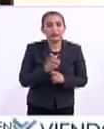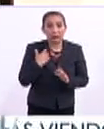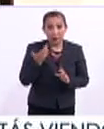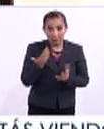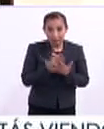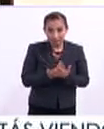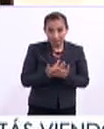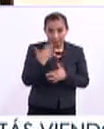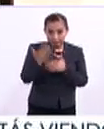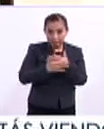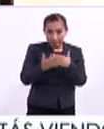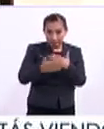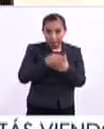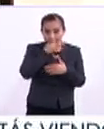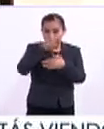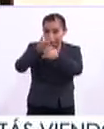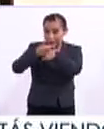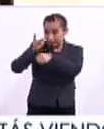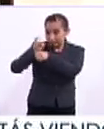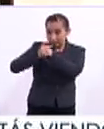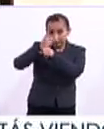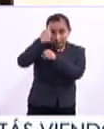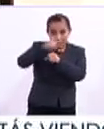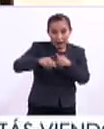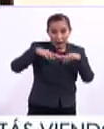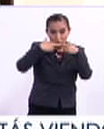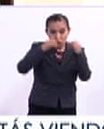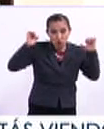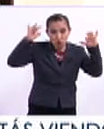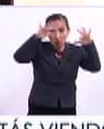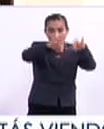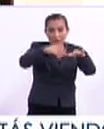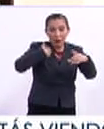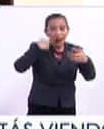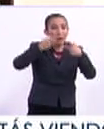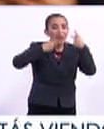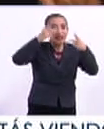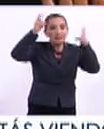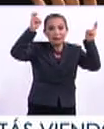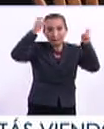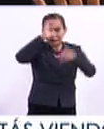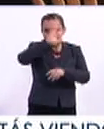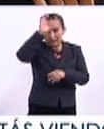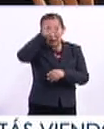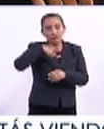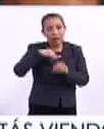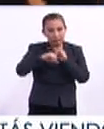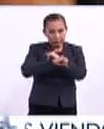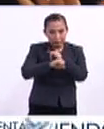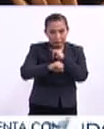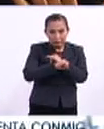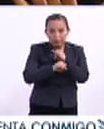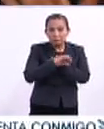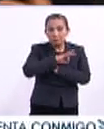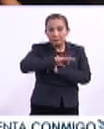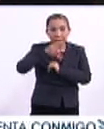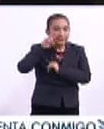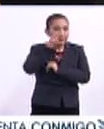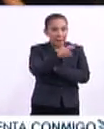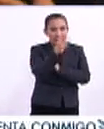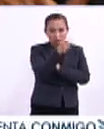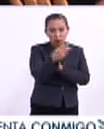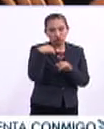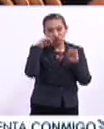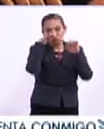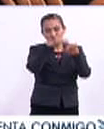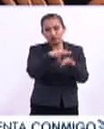esperamos otra convocatoria para estos encuentros presenciales, como tú dices. Sí, tenemos redes sociales donde se pueden enterar de estos eventos,